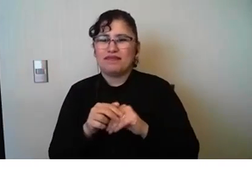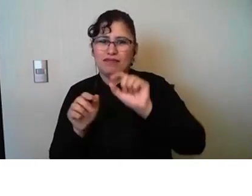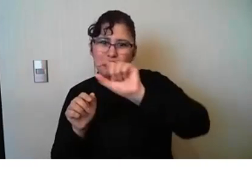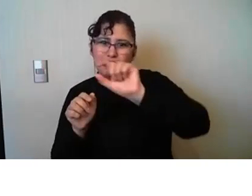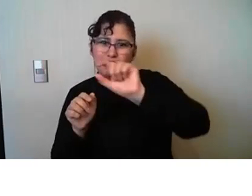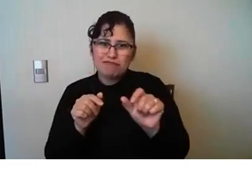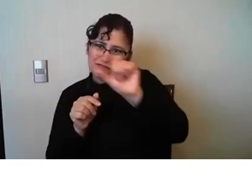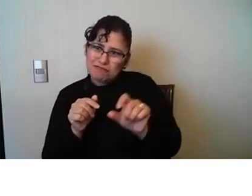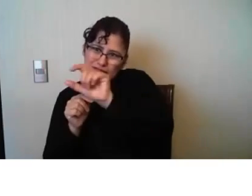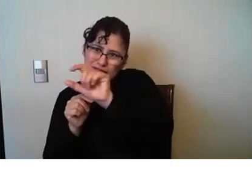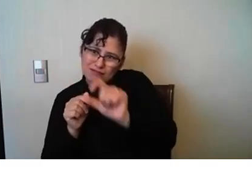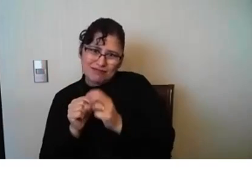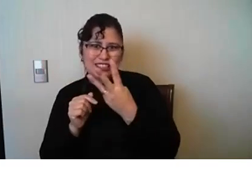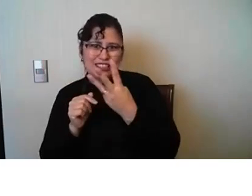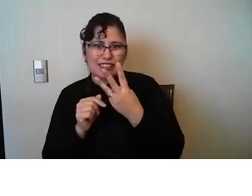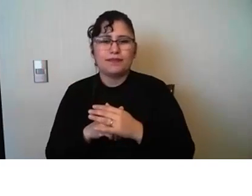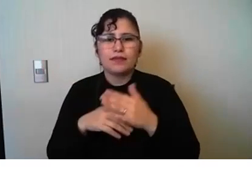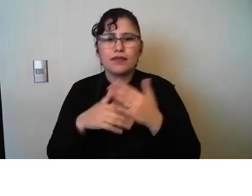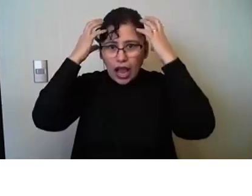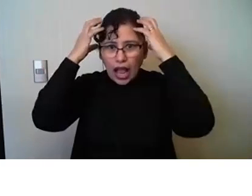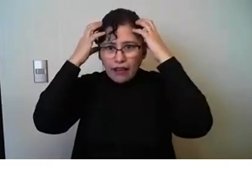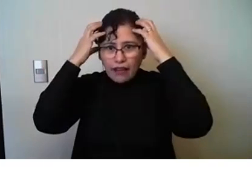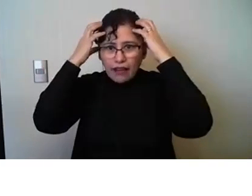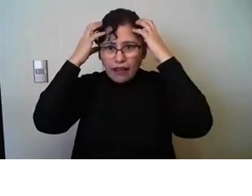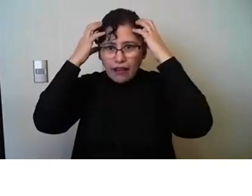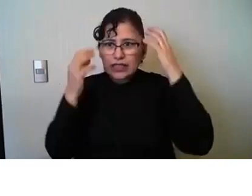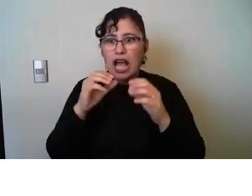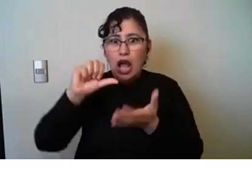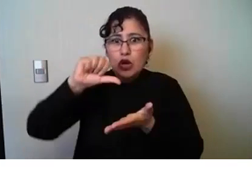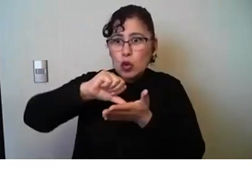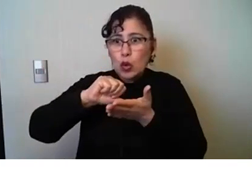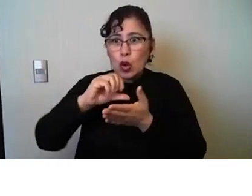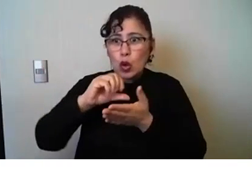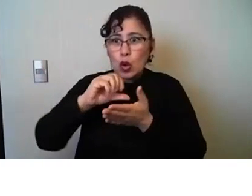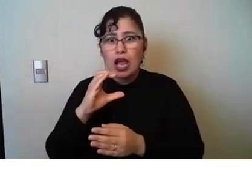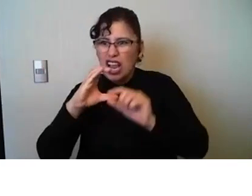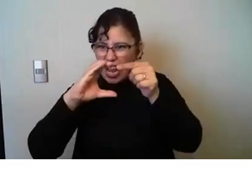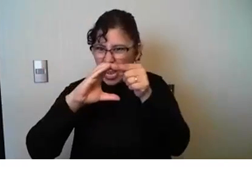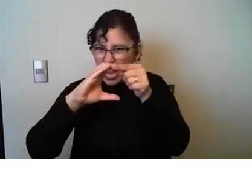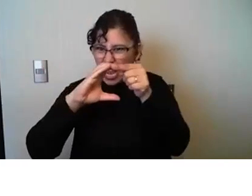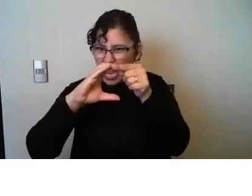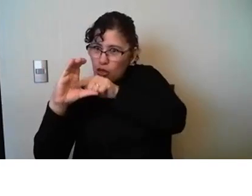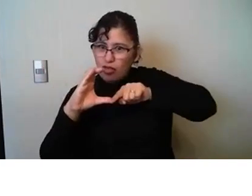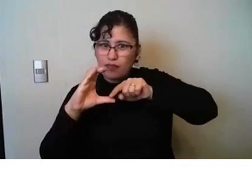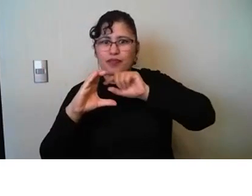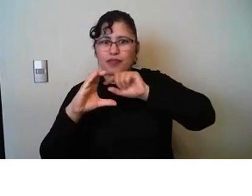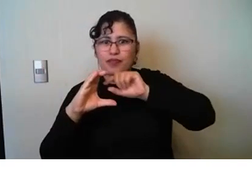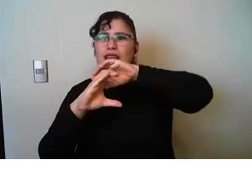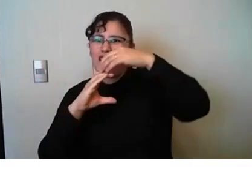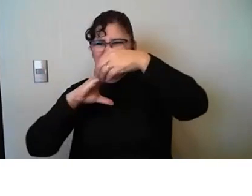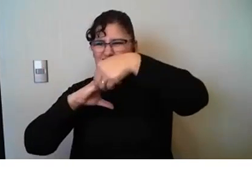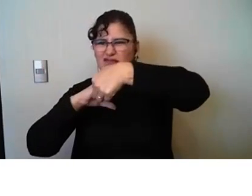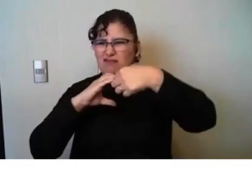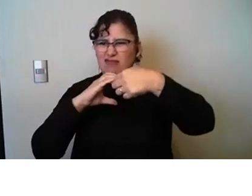Y aquí está la cabeza del núcleo caudado, el cuerpo del núcleo caudado, la cola y el núcleo amigdaloide. Hay